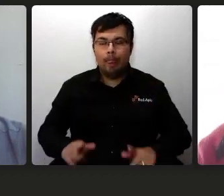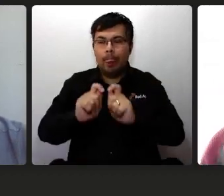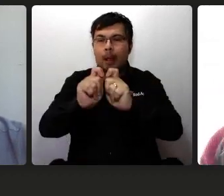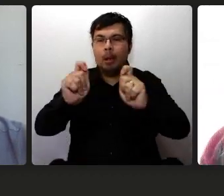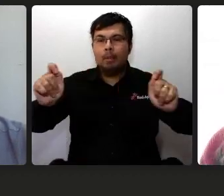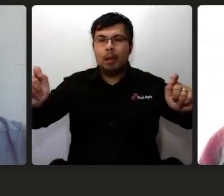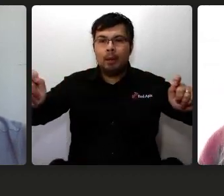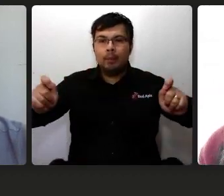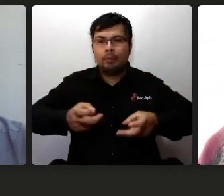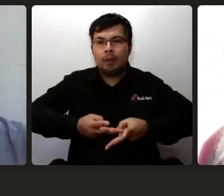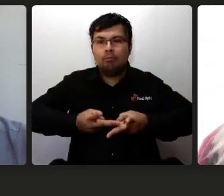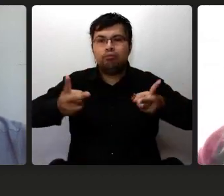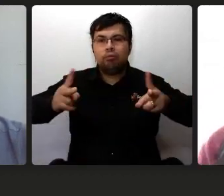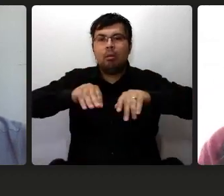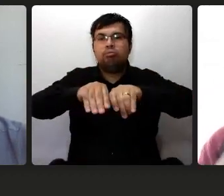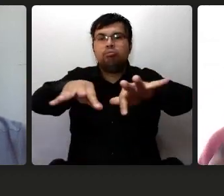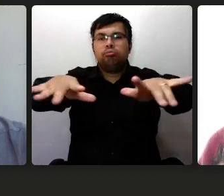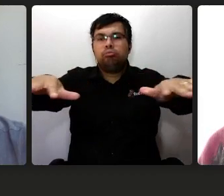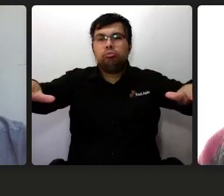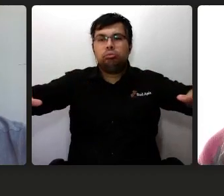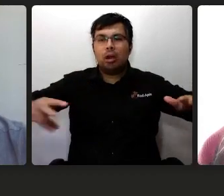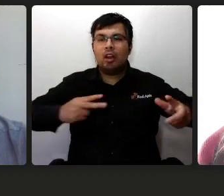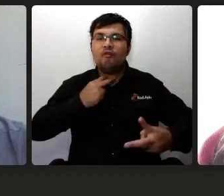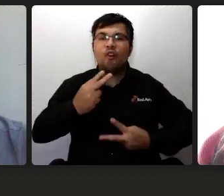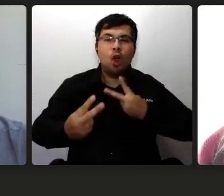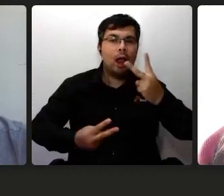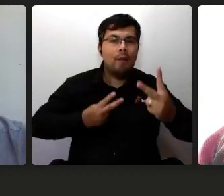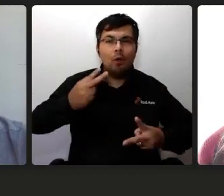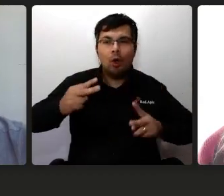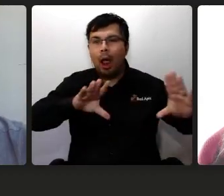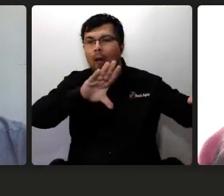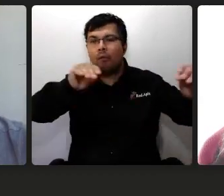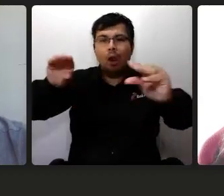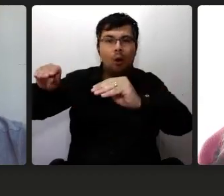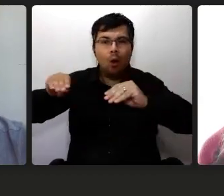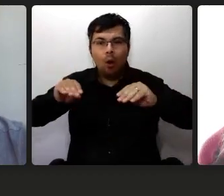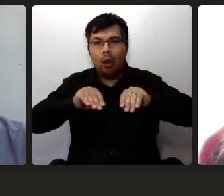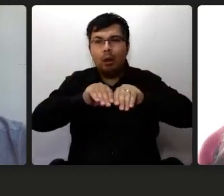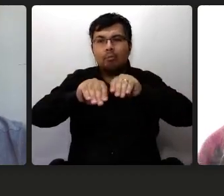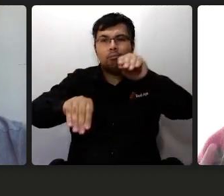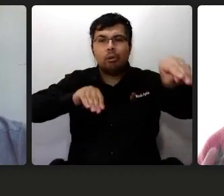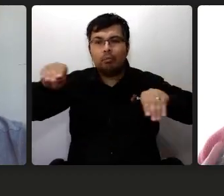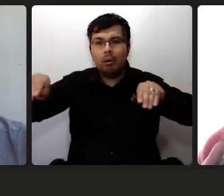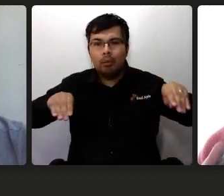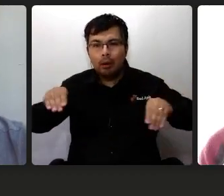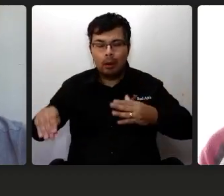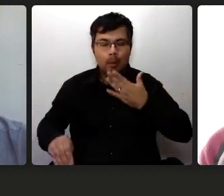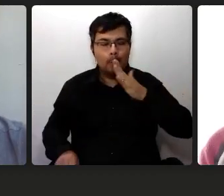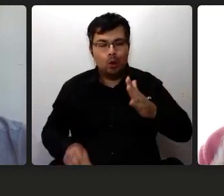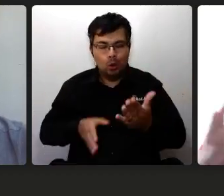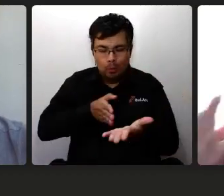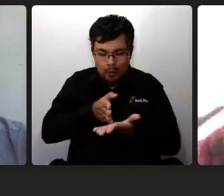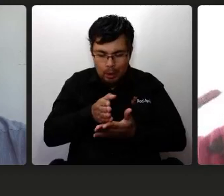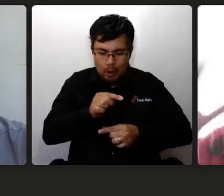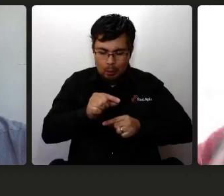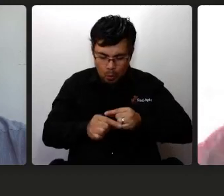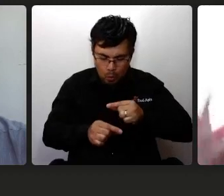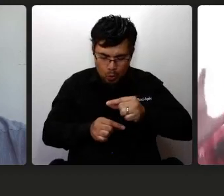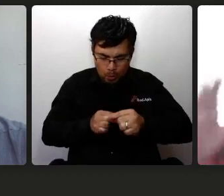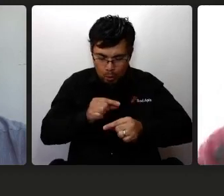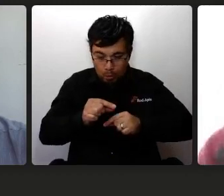vaya viralizando, el boca a boca, que sean orgánicas. Entonces es mejor partir quizás de a poco e ir